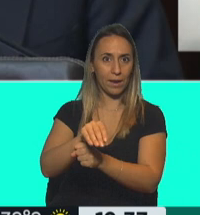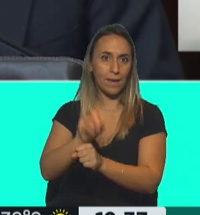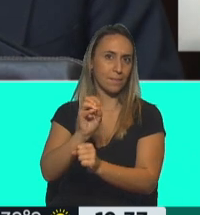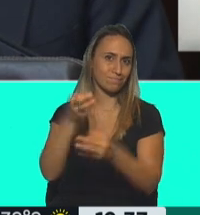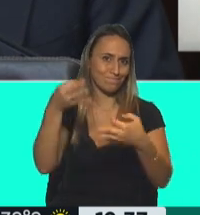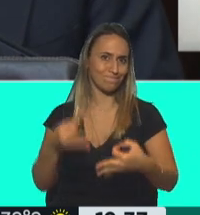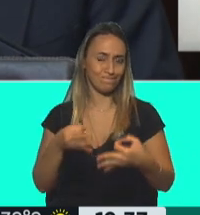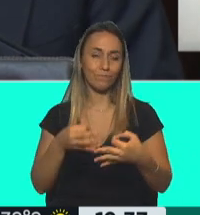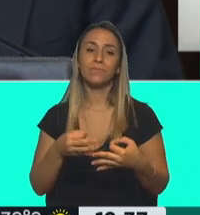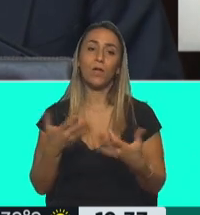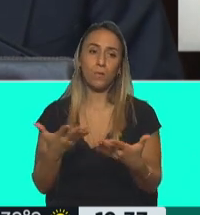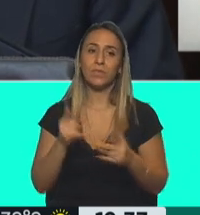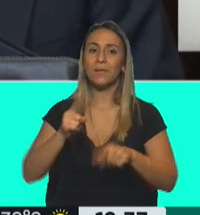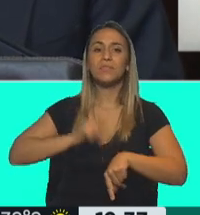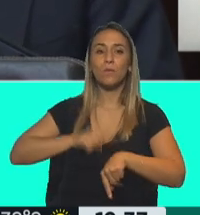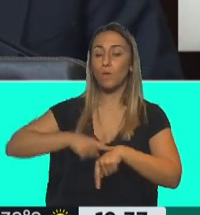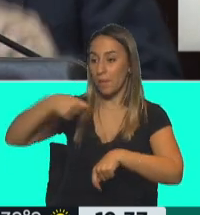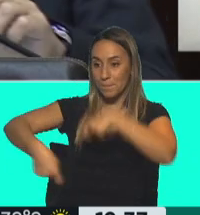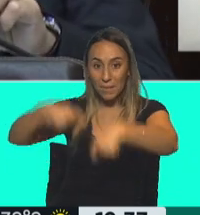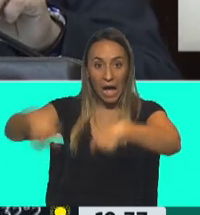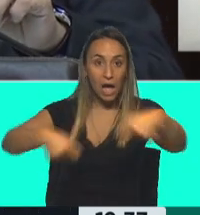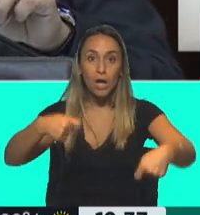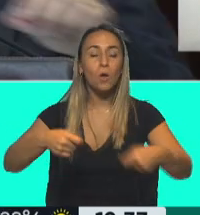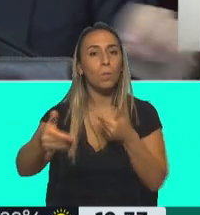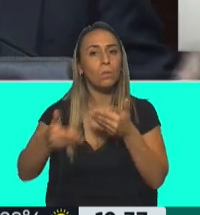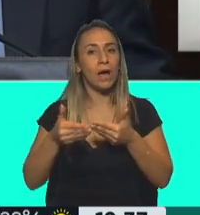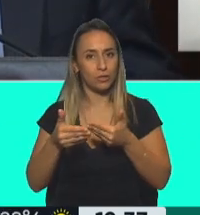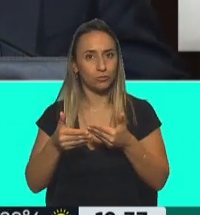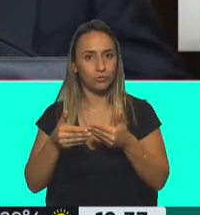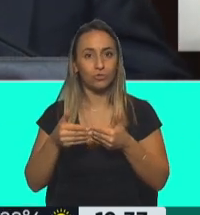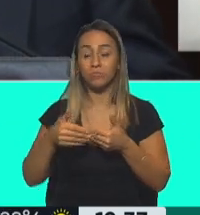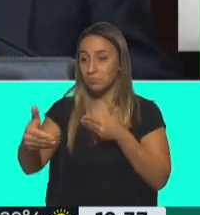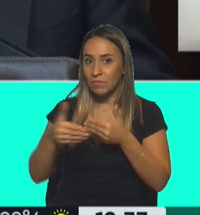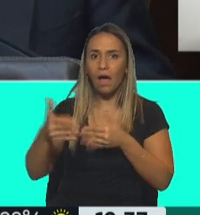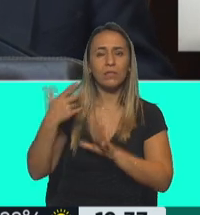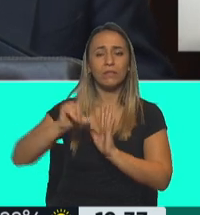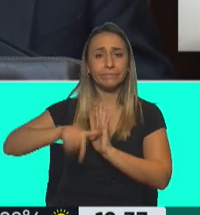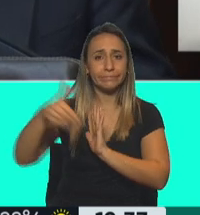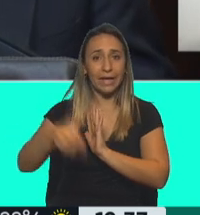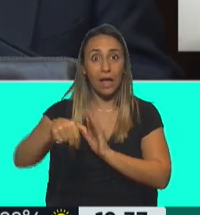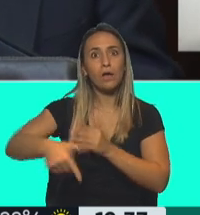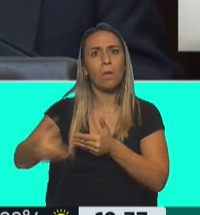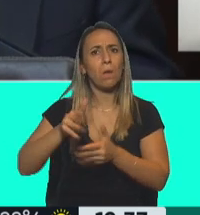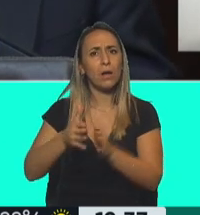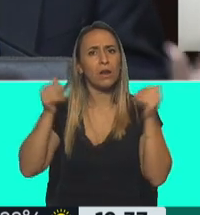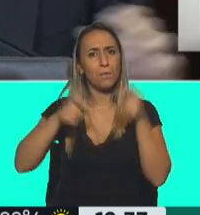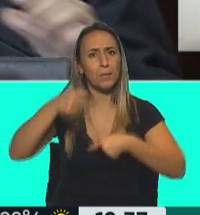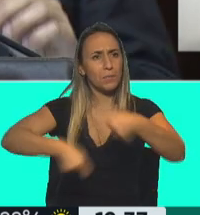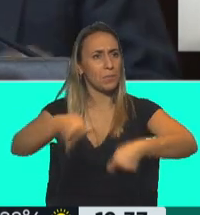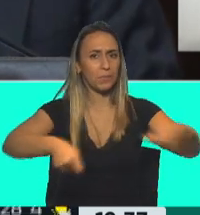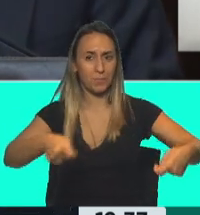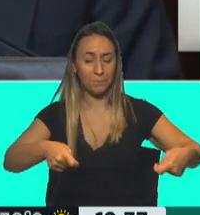de que redujo los tiempos en los pagos. Esas discusiones, hoy se veía en la tapa de un diario muy importante que las prepagas del